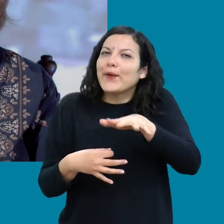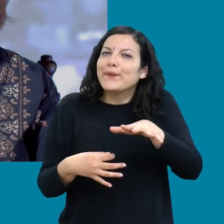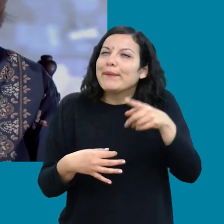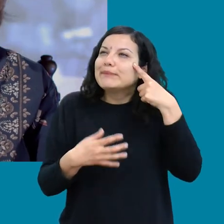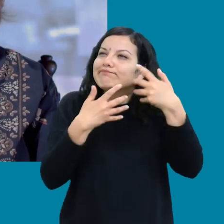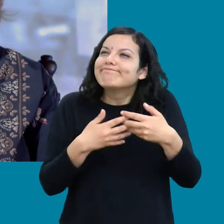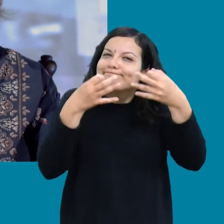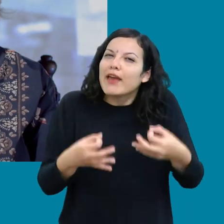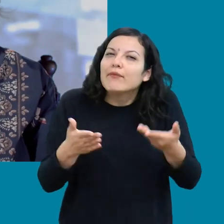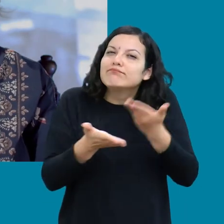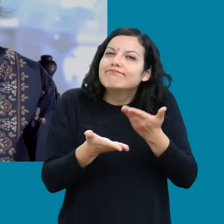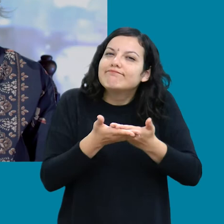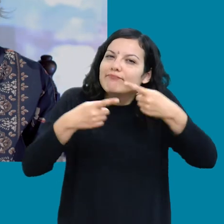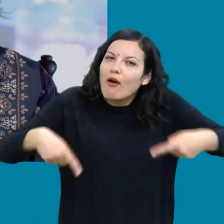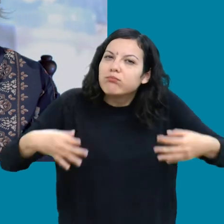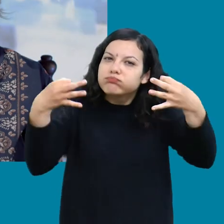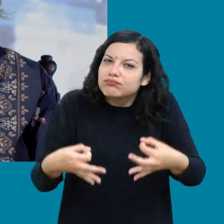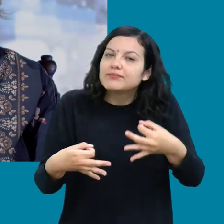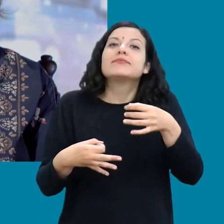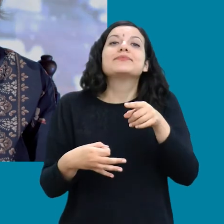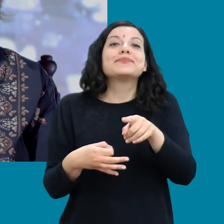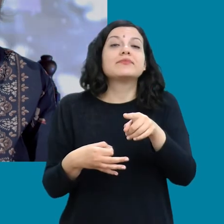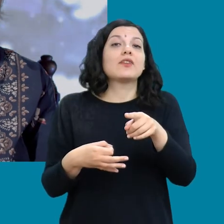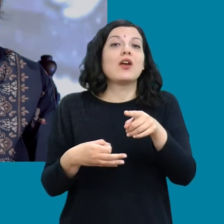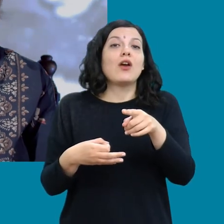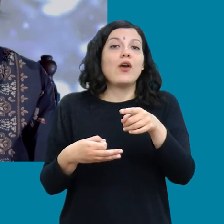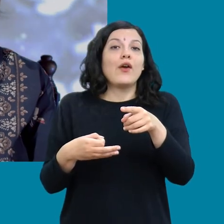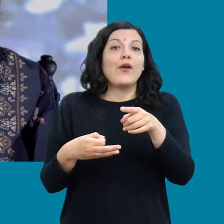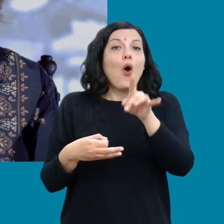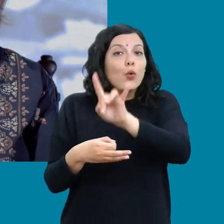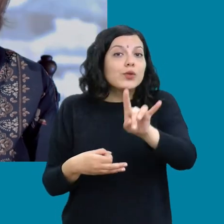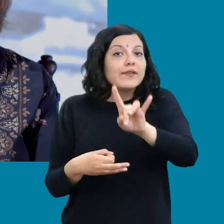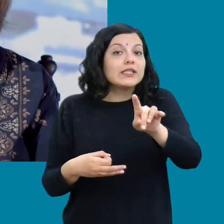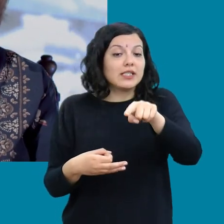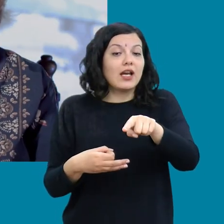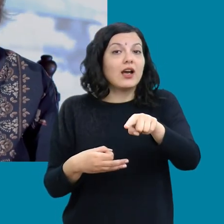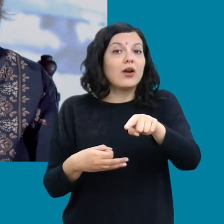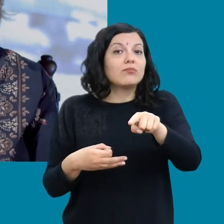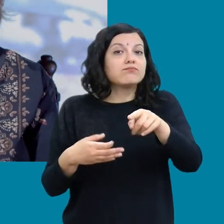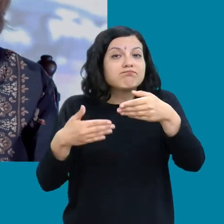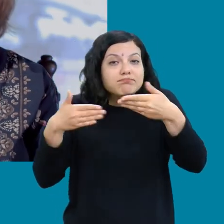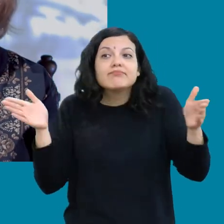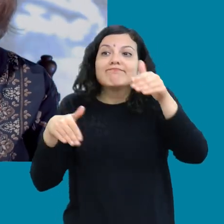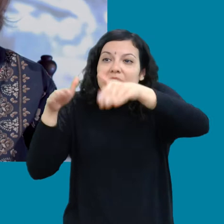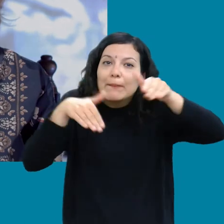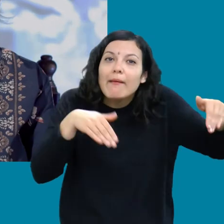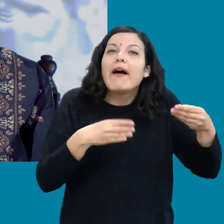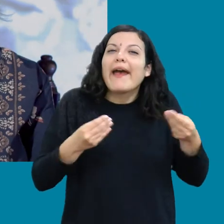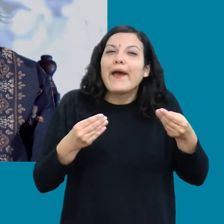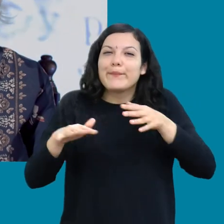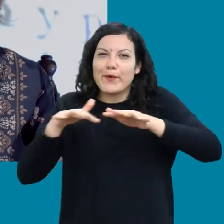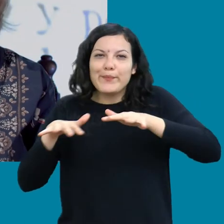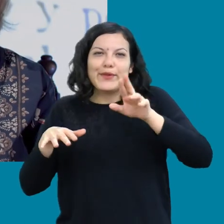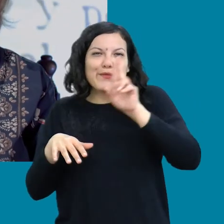propositivo. El hecho de que la universidad escuche a los movimientos